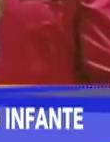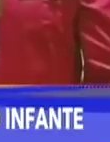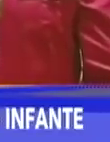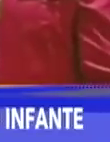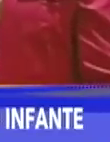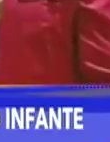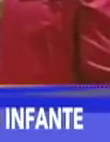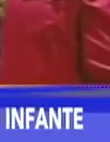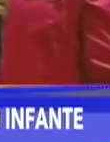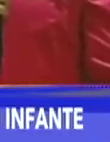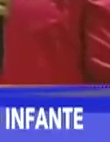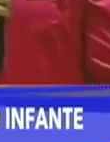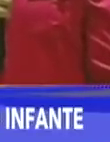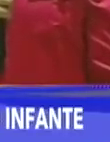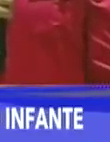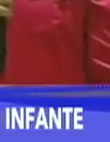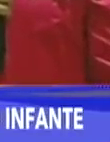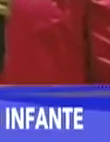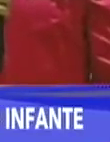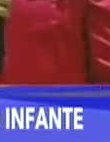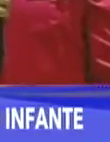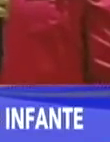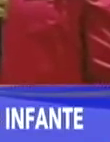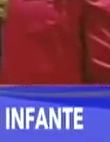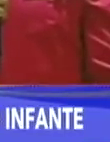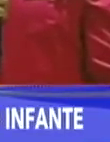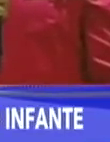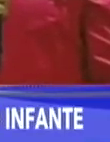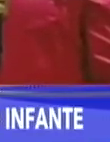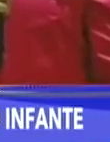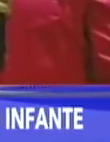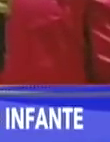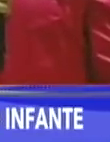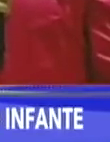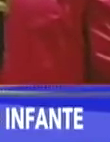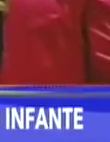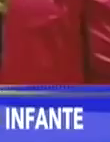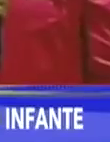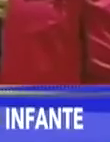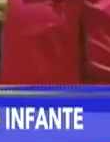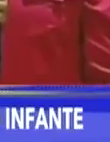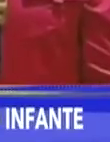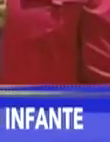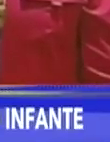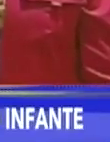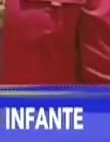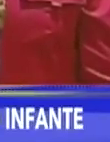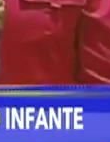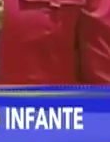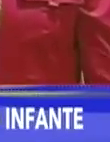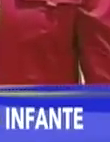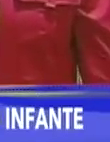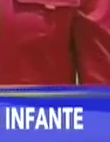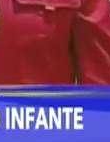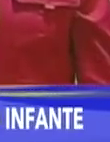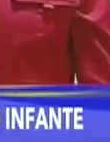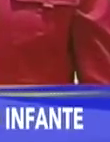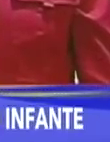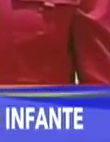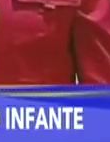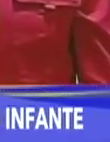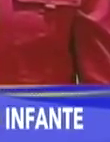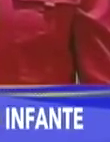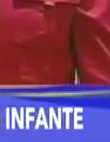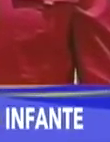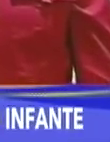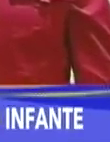Te felicito. Ese debe ser el liderazgo bolivariano, de gobernadores bolivarianos, de gobernadoras